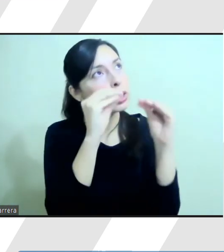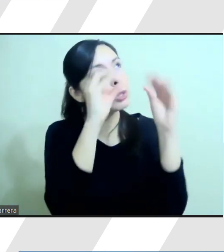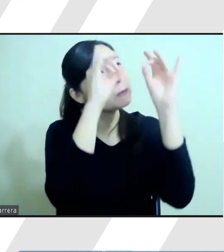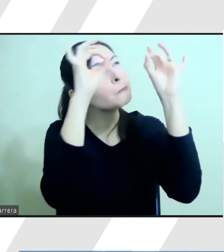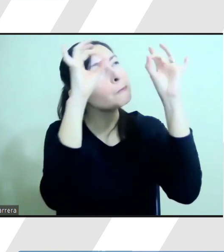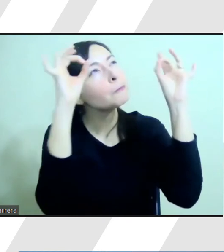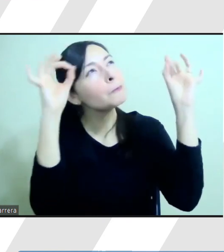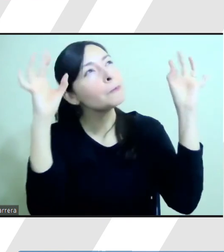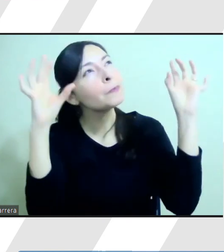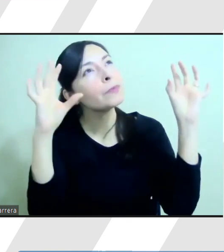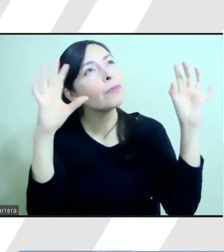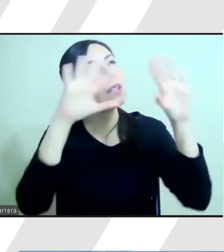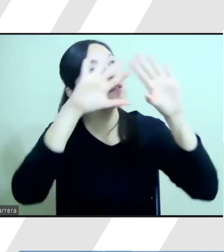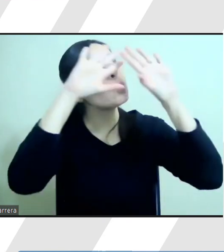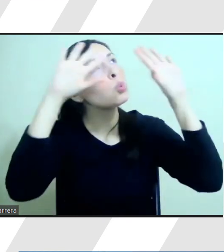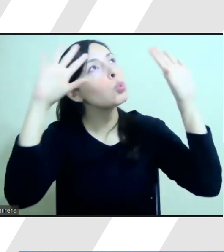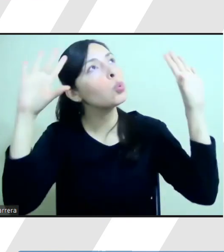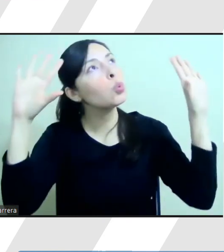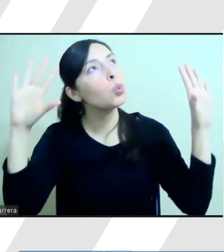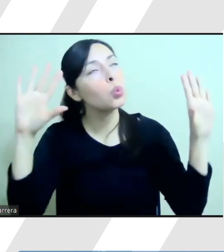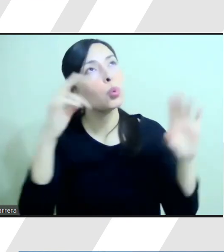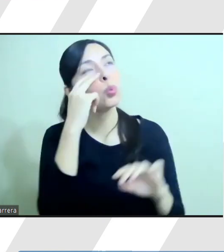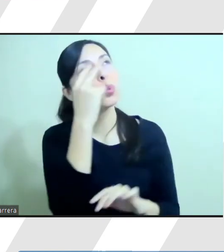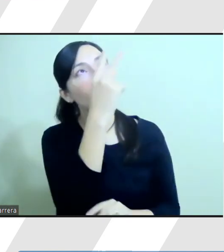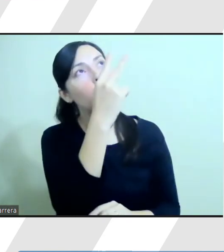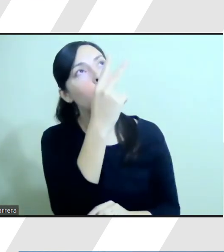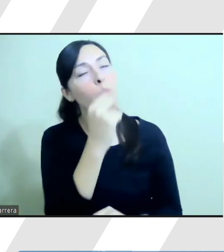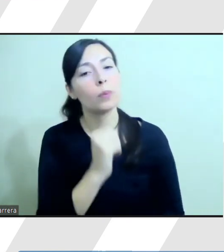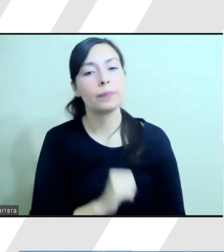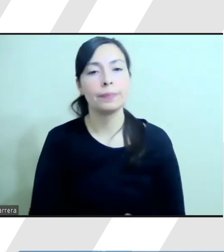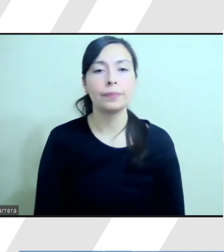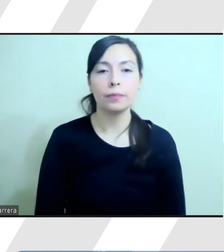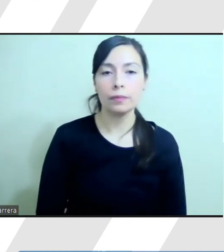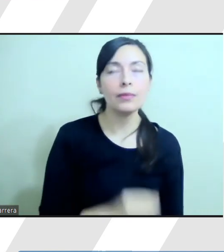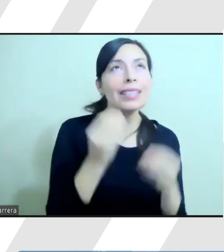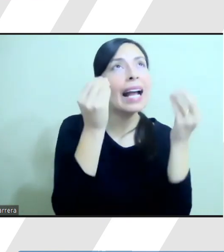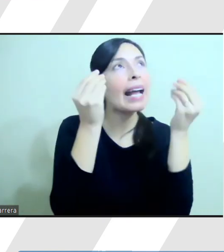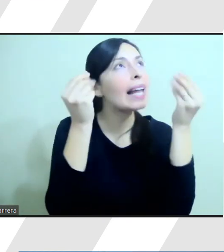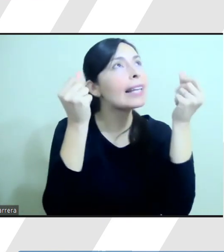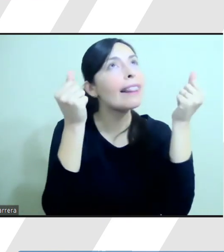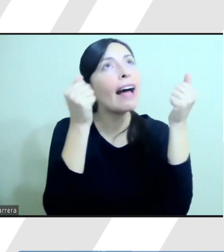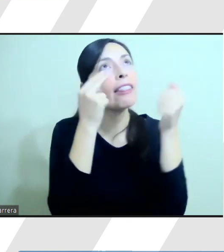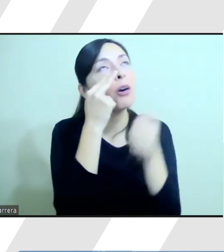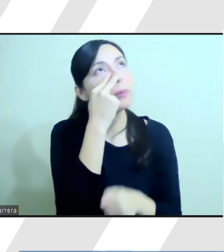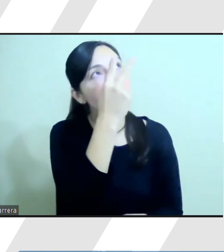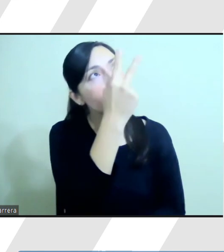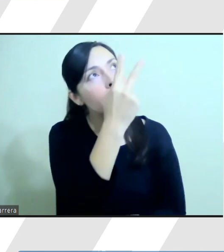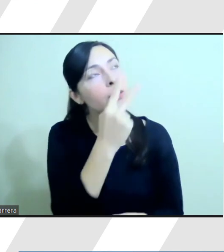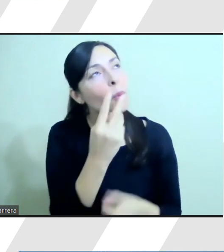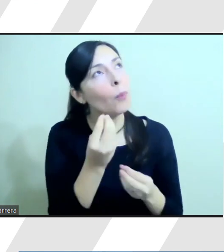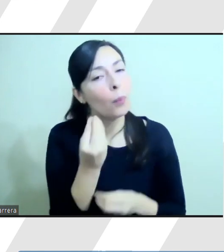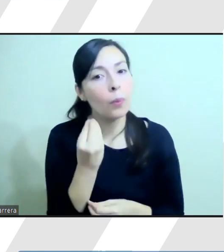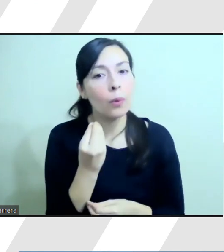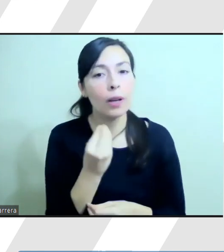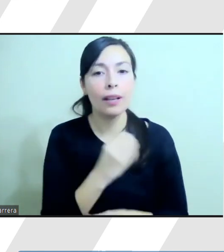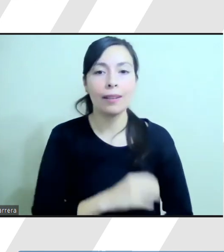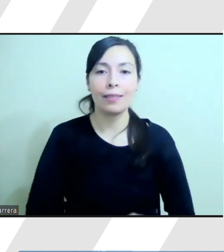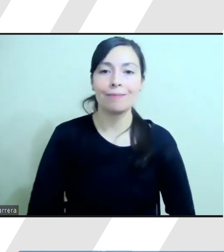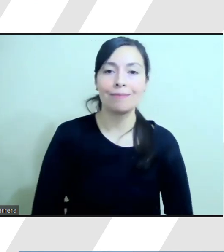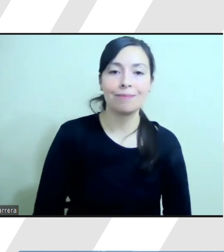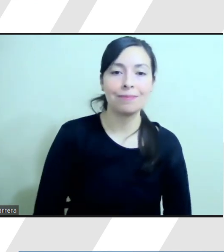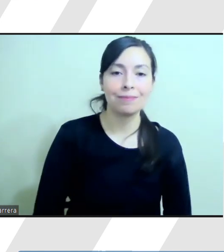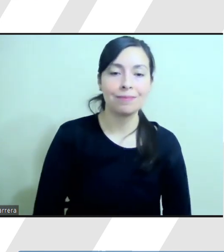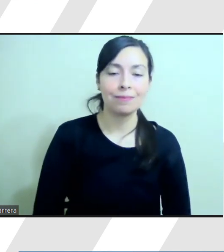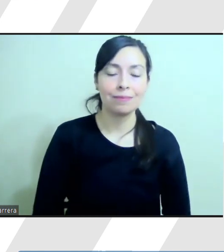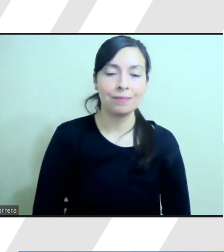consistentemente muy despejadas, que había una buena calidad de observación del cielo para la